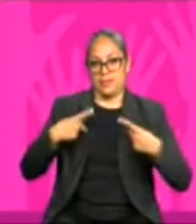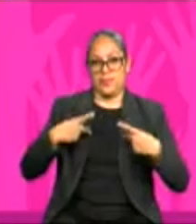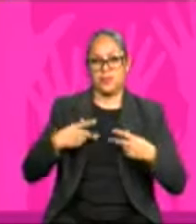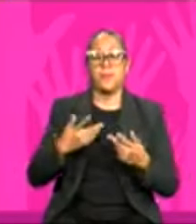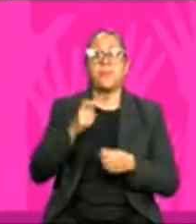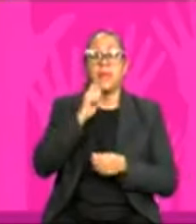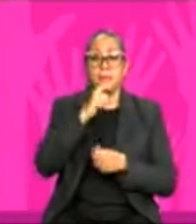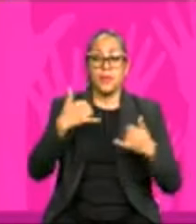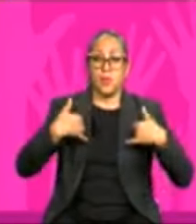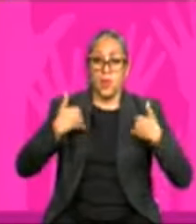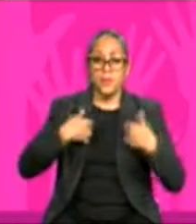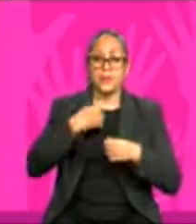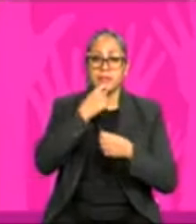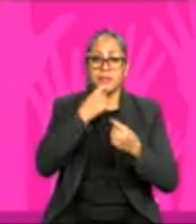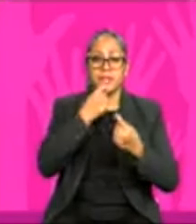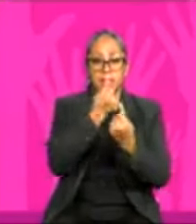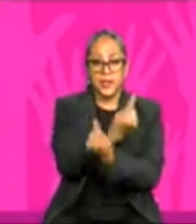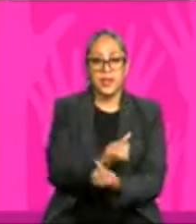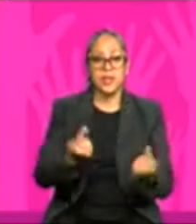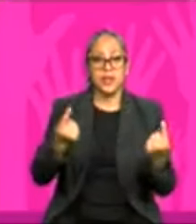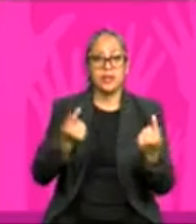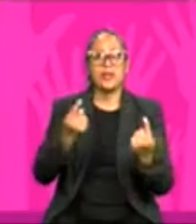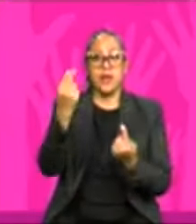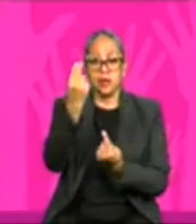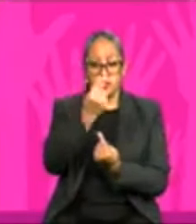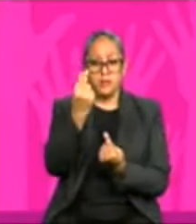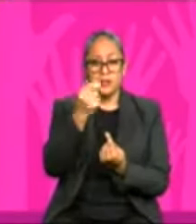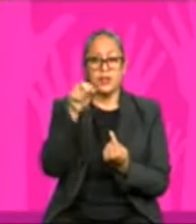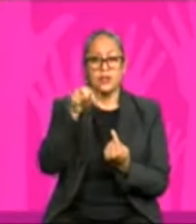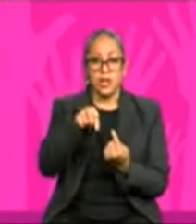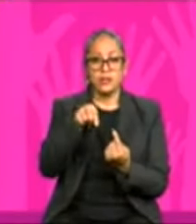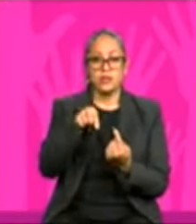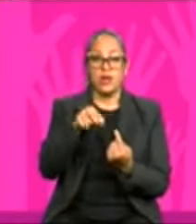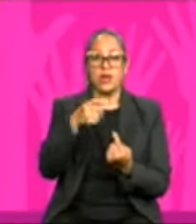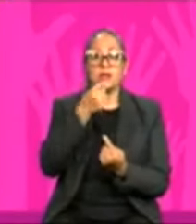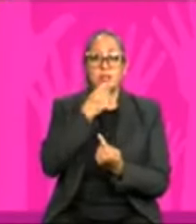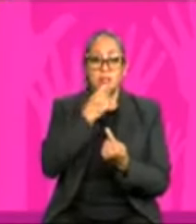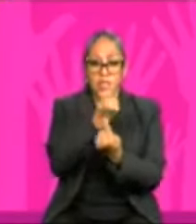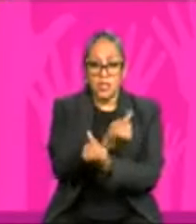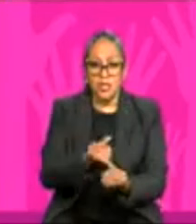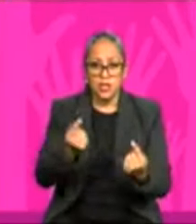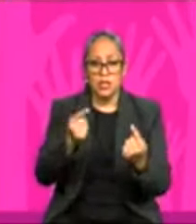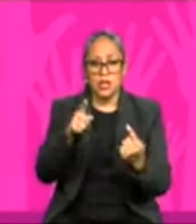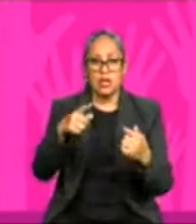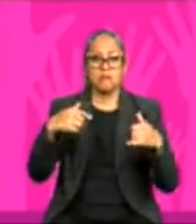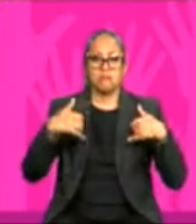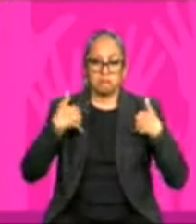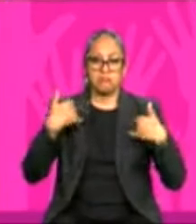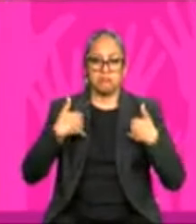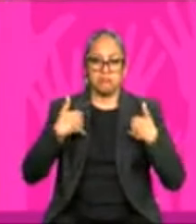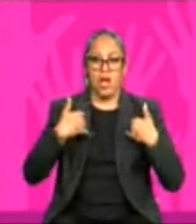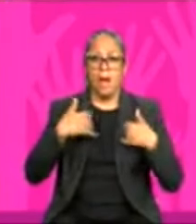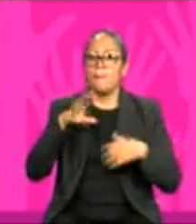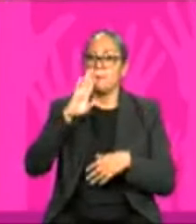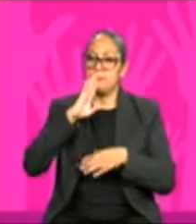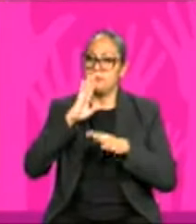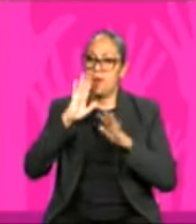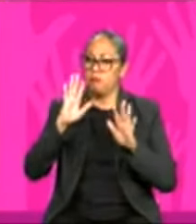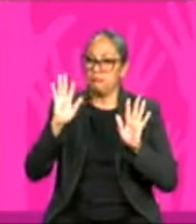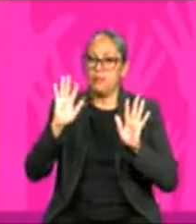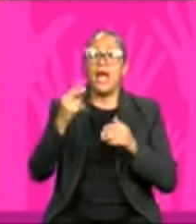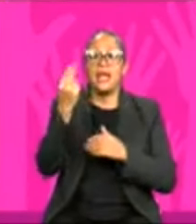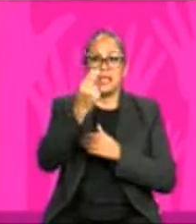deben tener todas las condiciones para hacer eso, niñas y adolescentes, no madres. Por eso vamos a impulsar